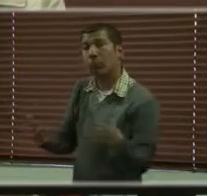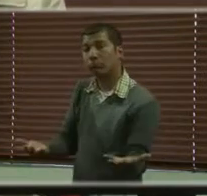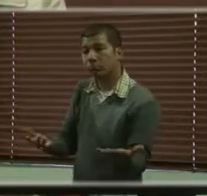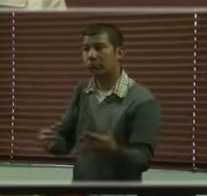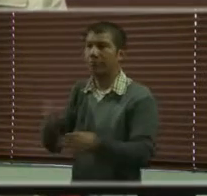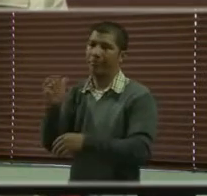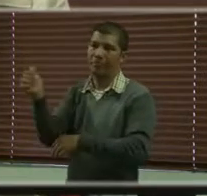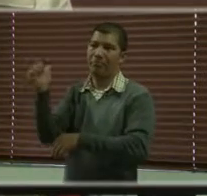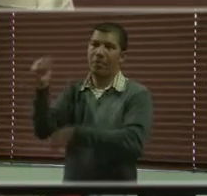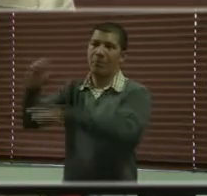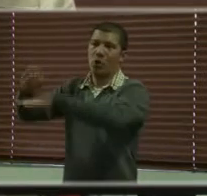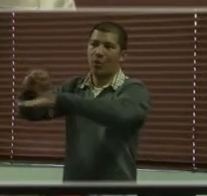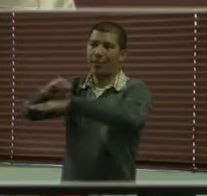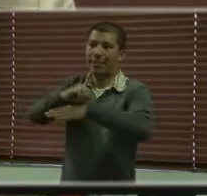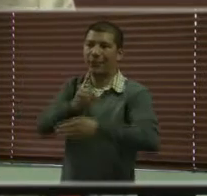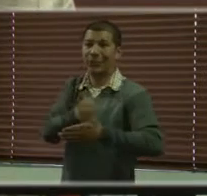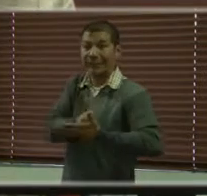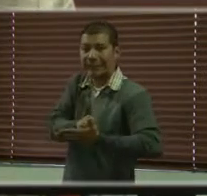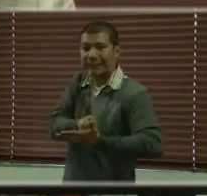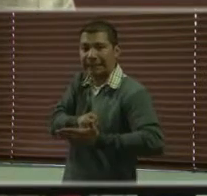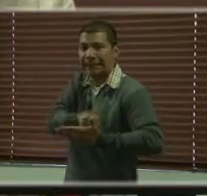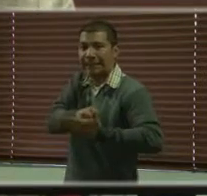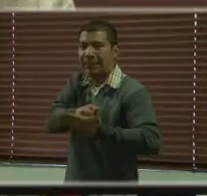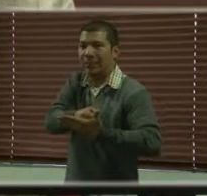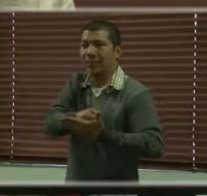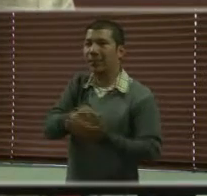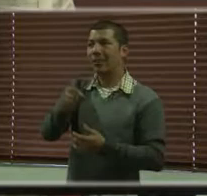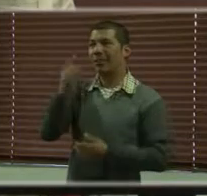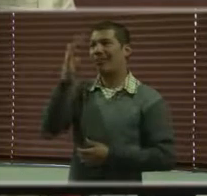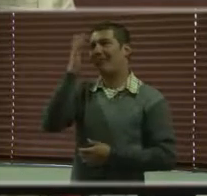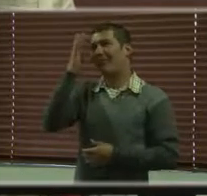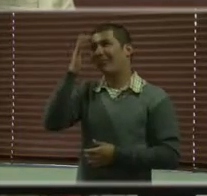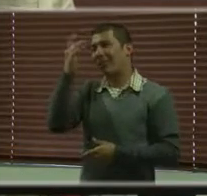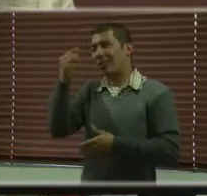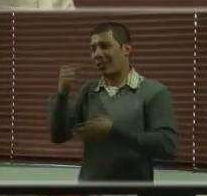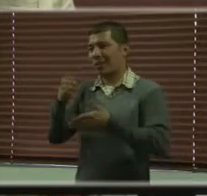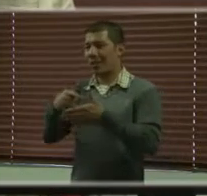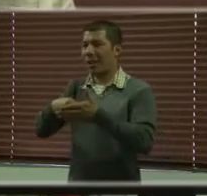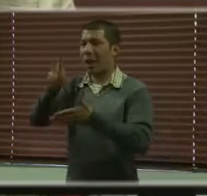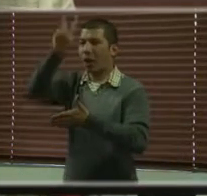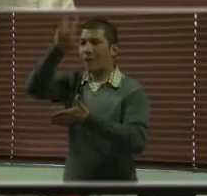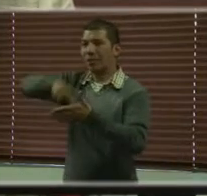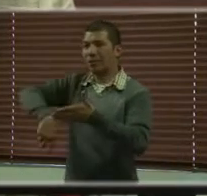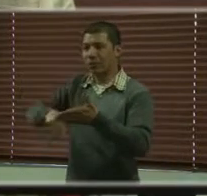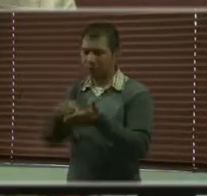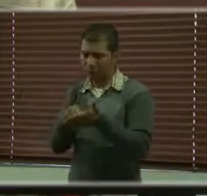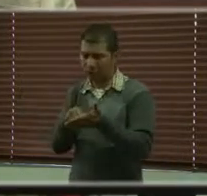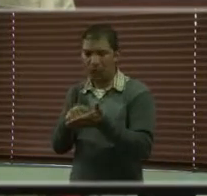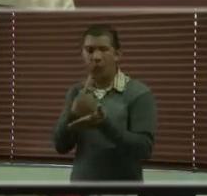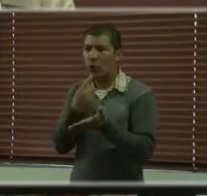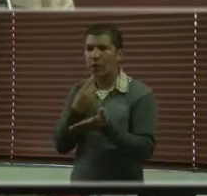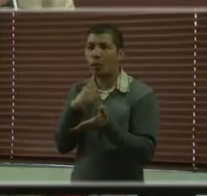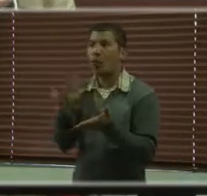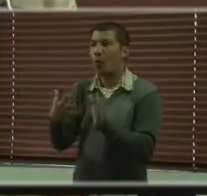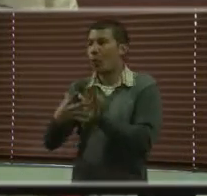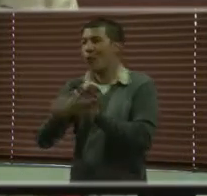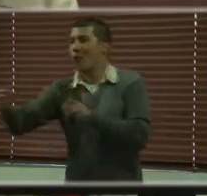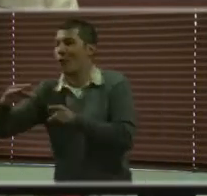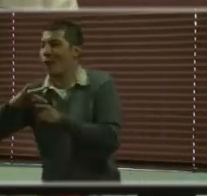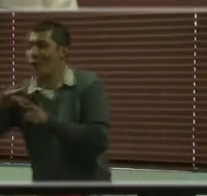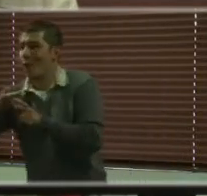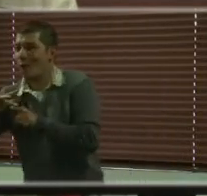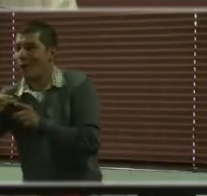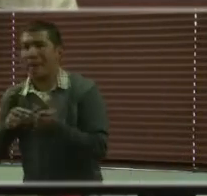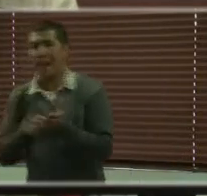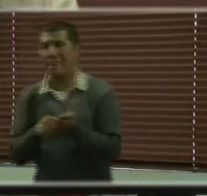la convención tiene sus vacíos en cuanto a la implementación en diferentes temas y eso sea civil quien